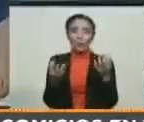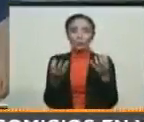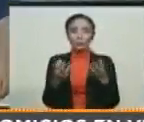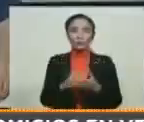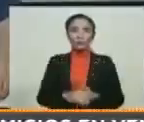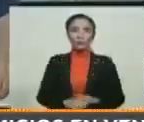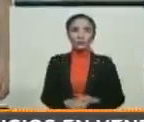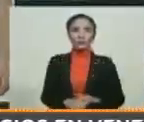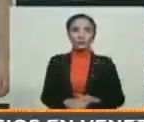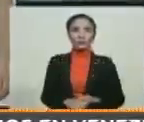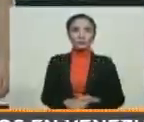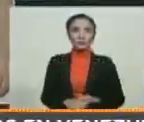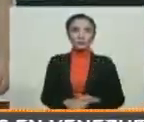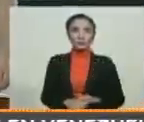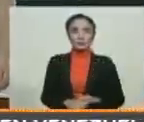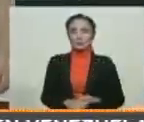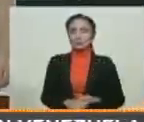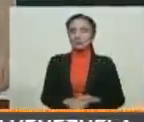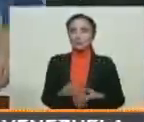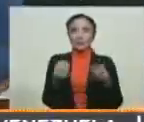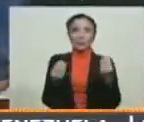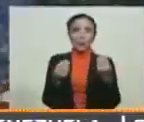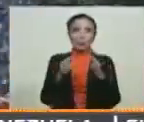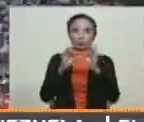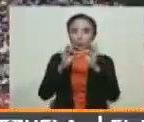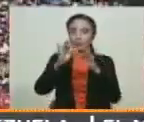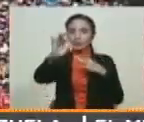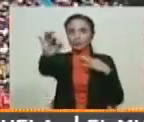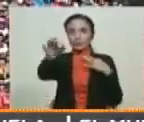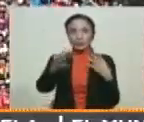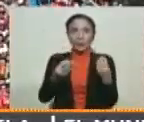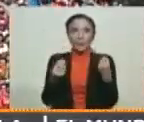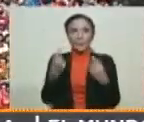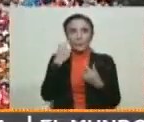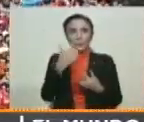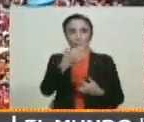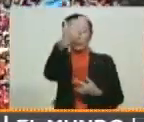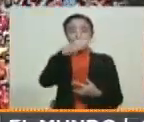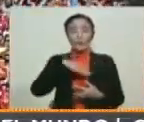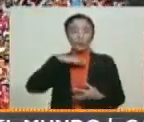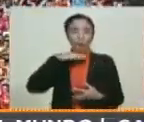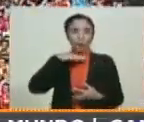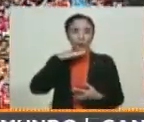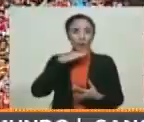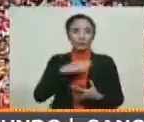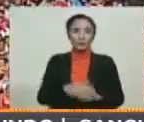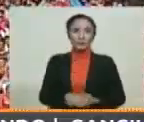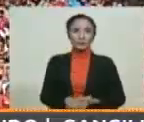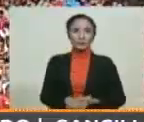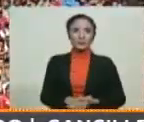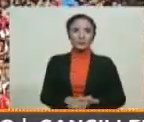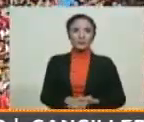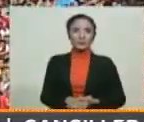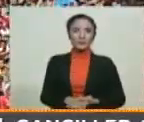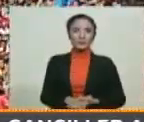los gigantes de esta manifestación yo he venido acá digo a muchas veces